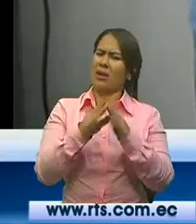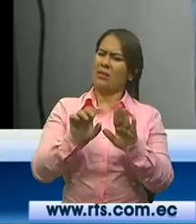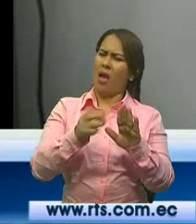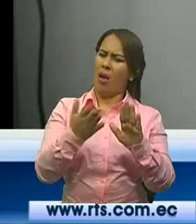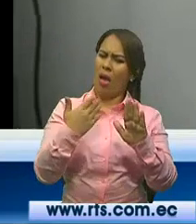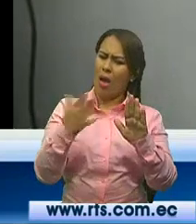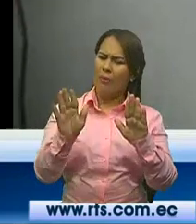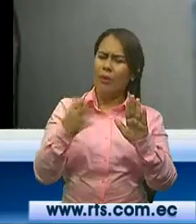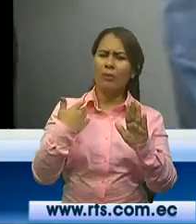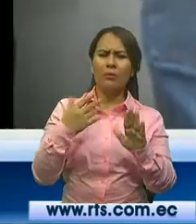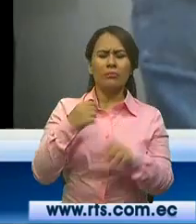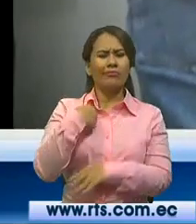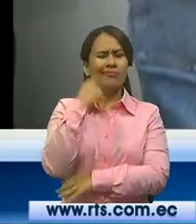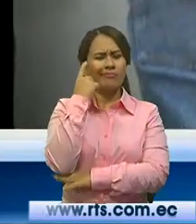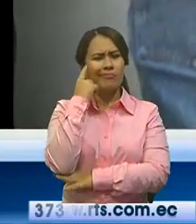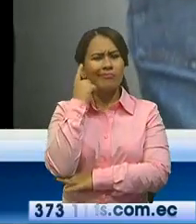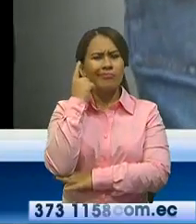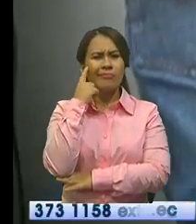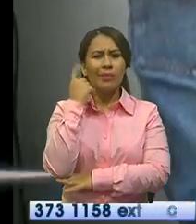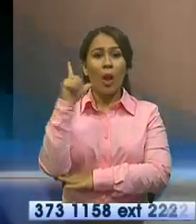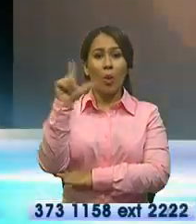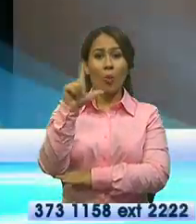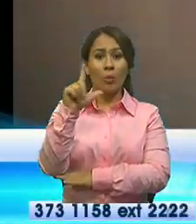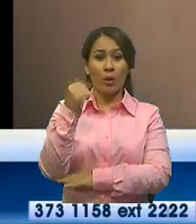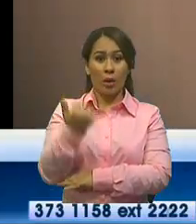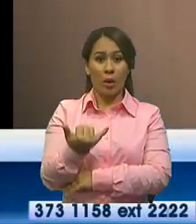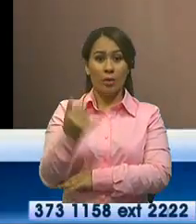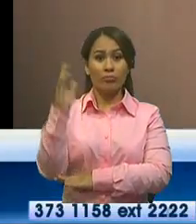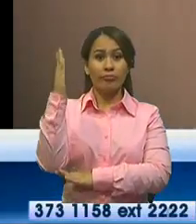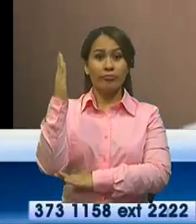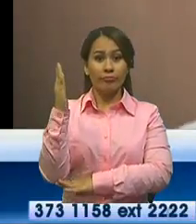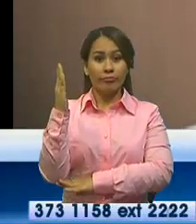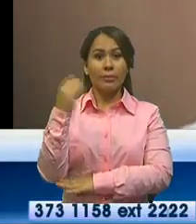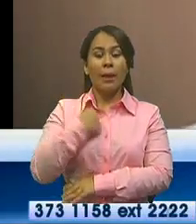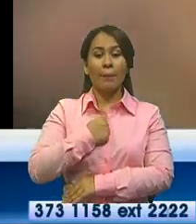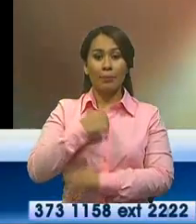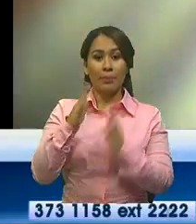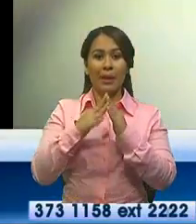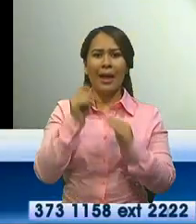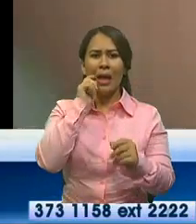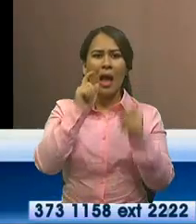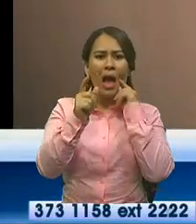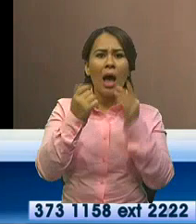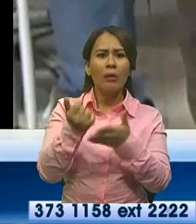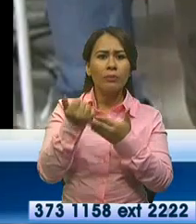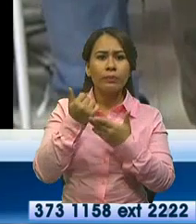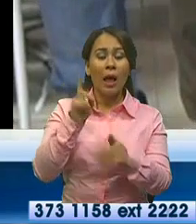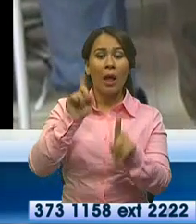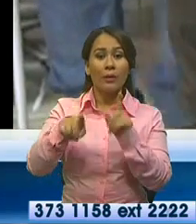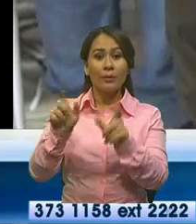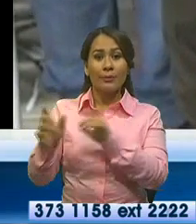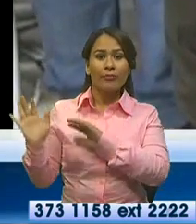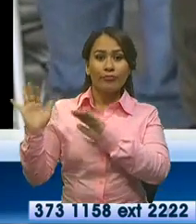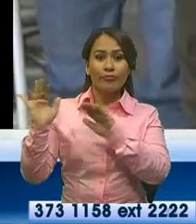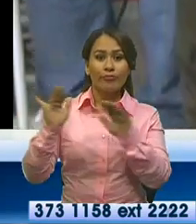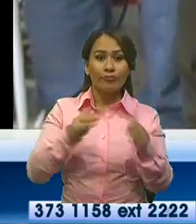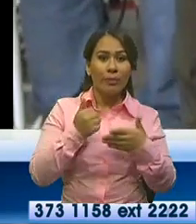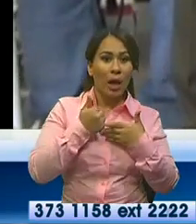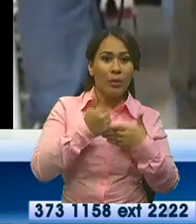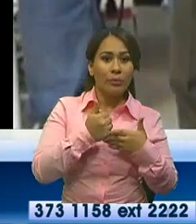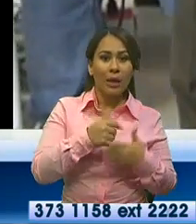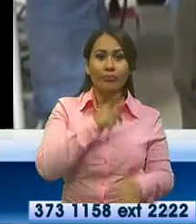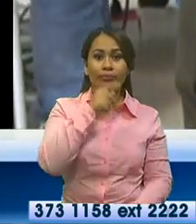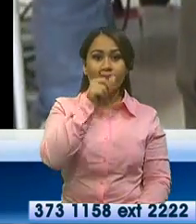puertas. Sucedió al mediodía de este lunes. El propietario de la vivienda pidió auxilio y algunos vecinos lo ayudaron a detener al